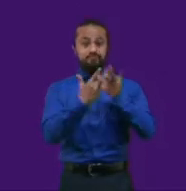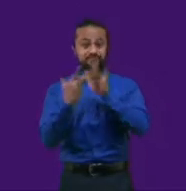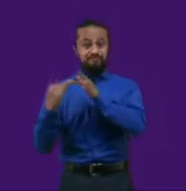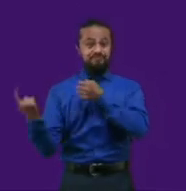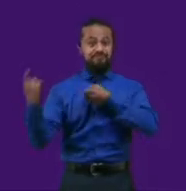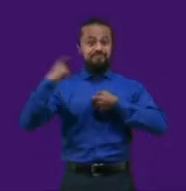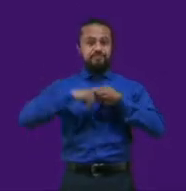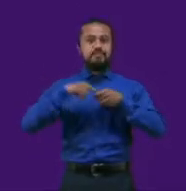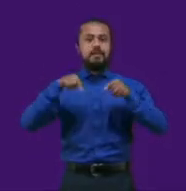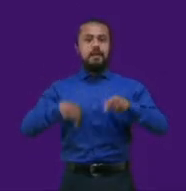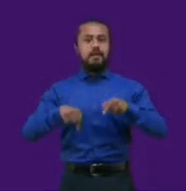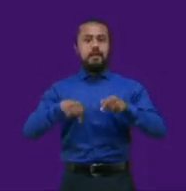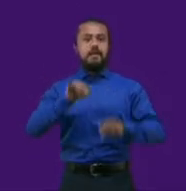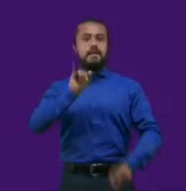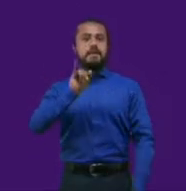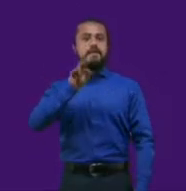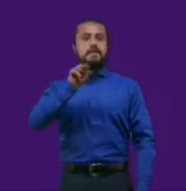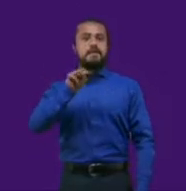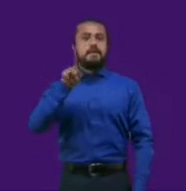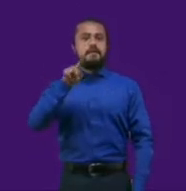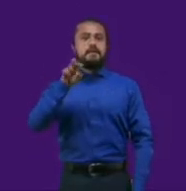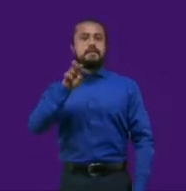de Inspiratic. Inspiratic.